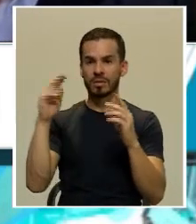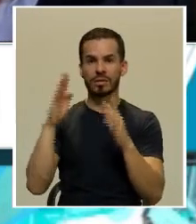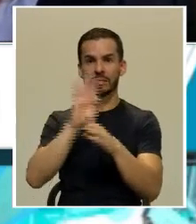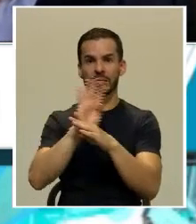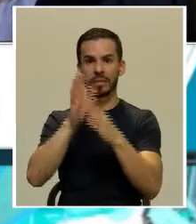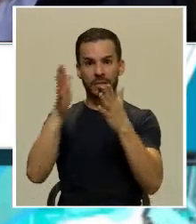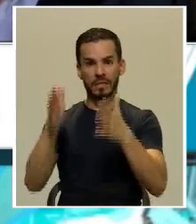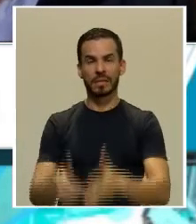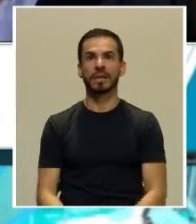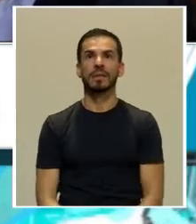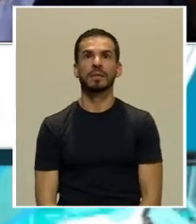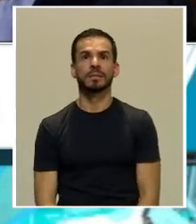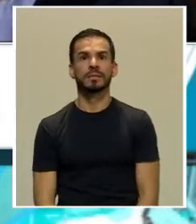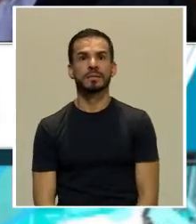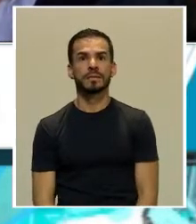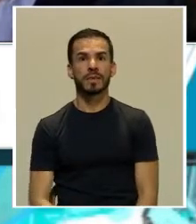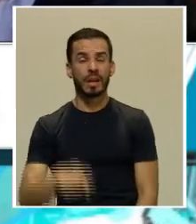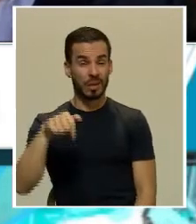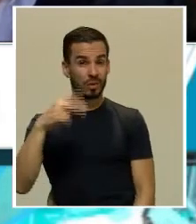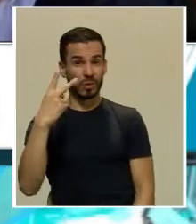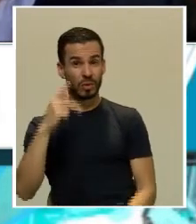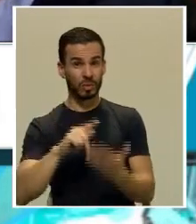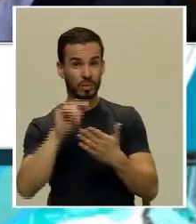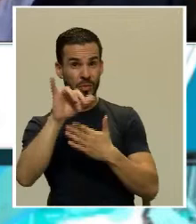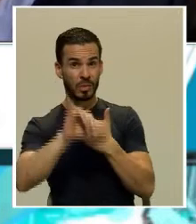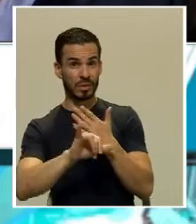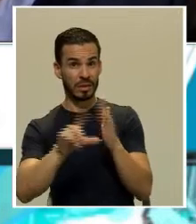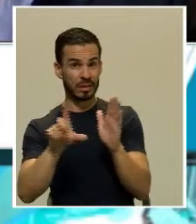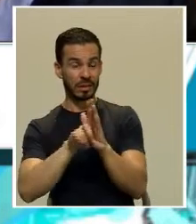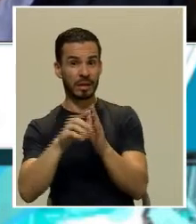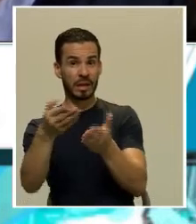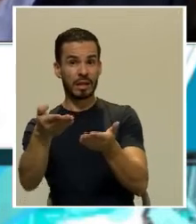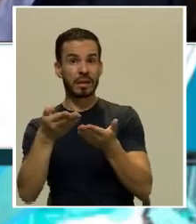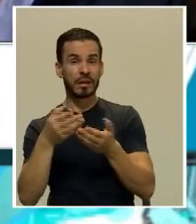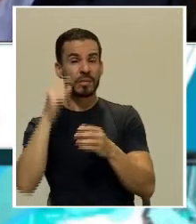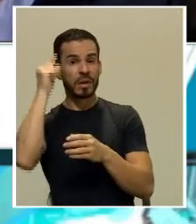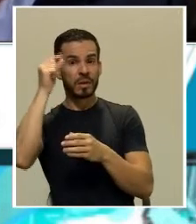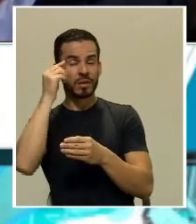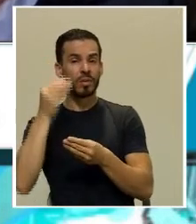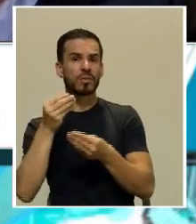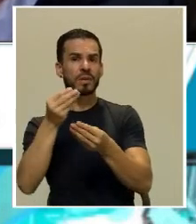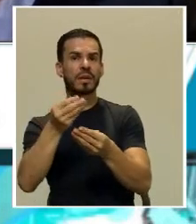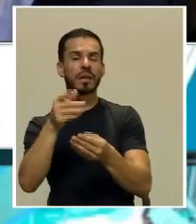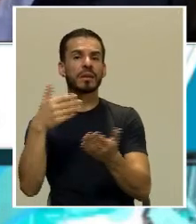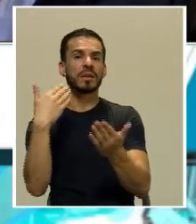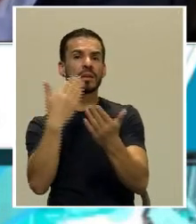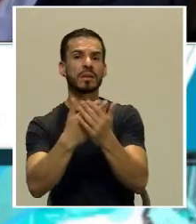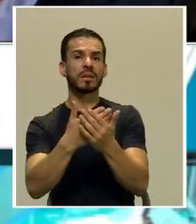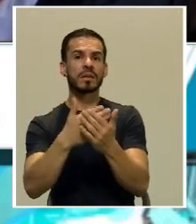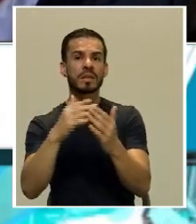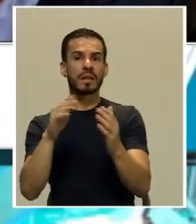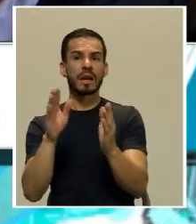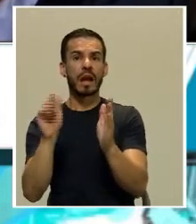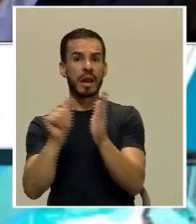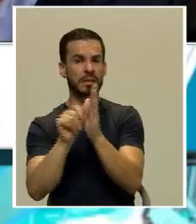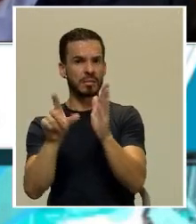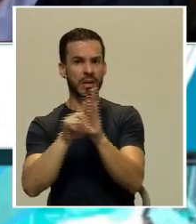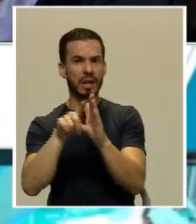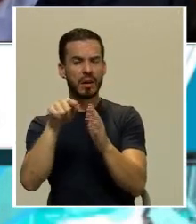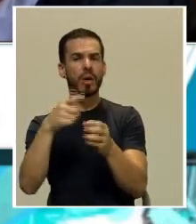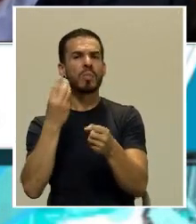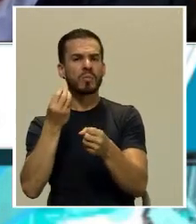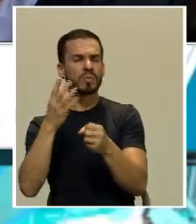televidentes también. Álvaro, estos dos proyectos de ley que envía el Poder Ejecutivo llegan al Congreso en un momento de